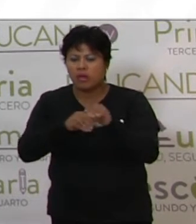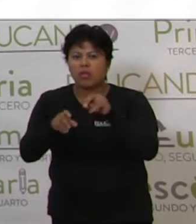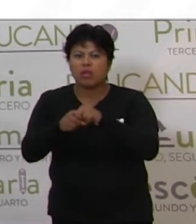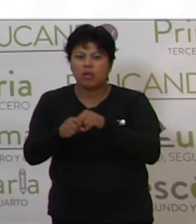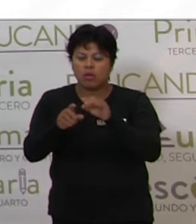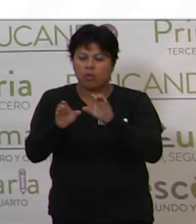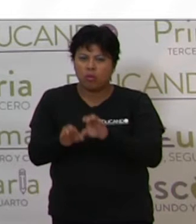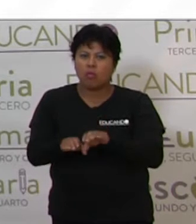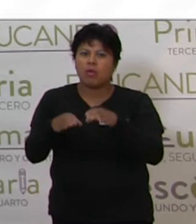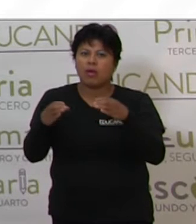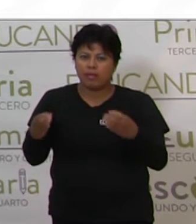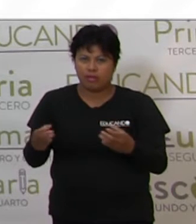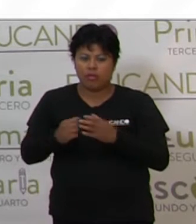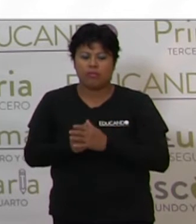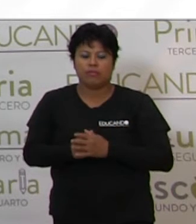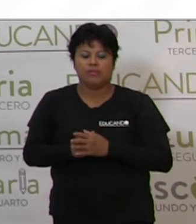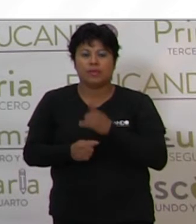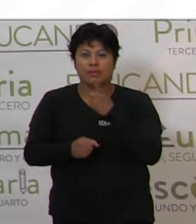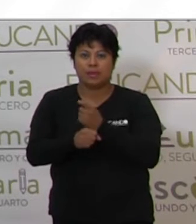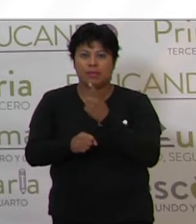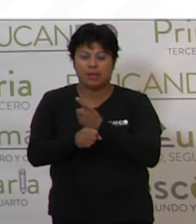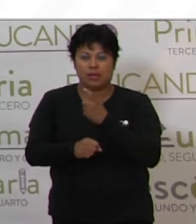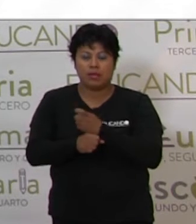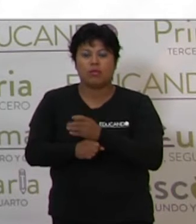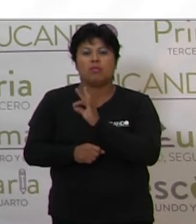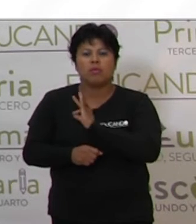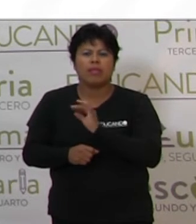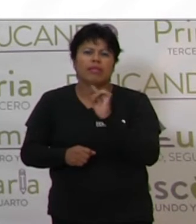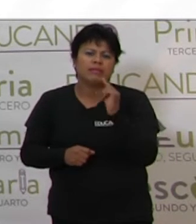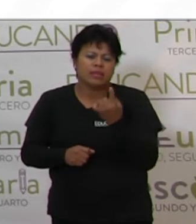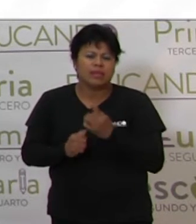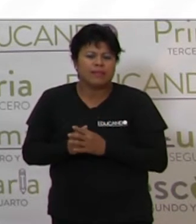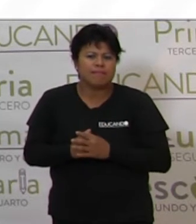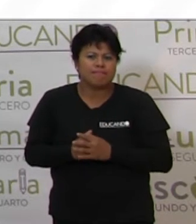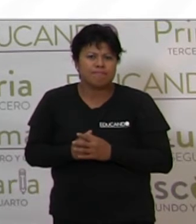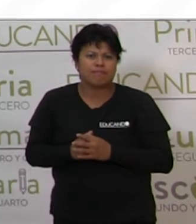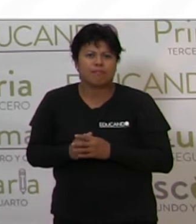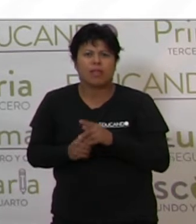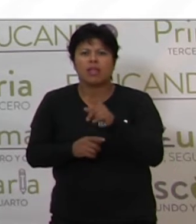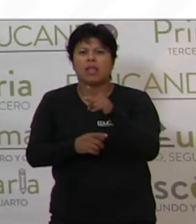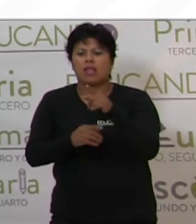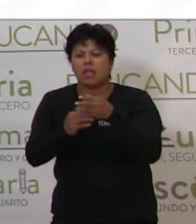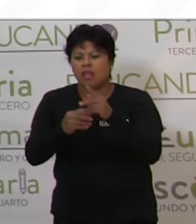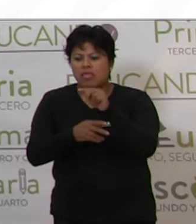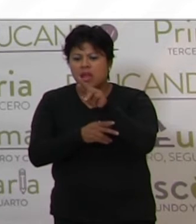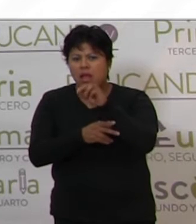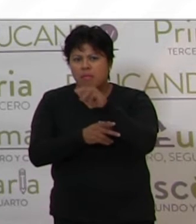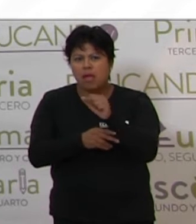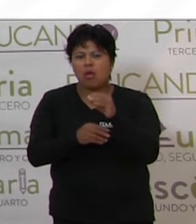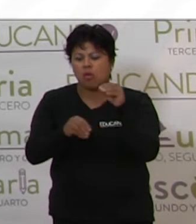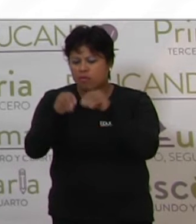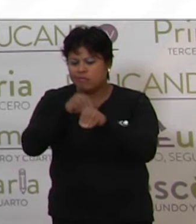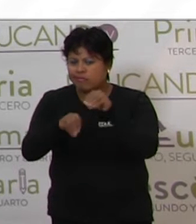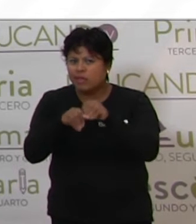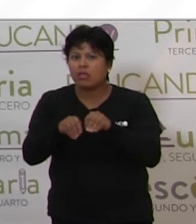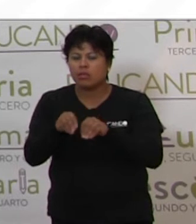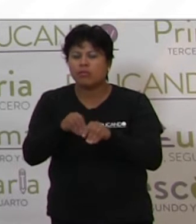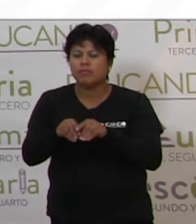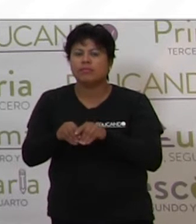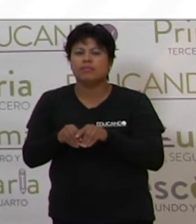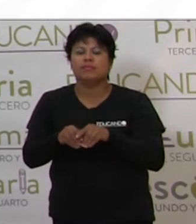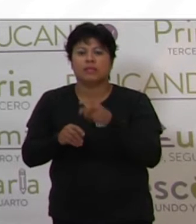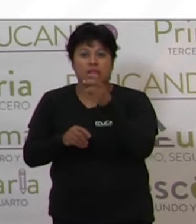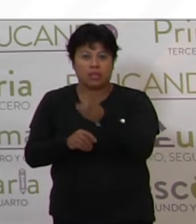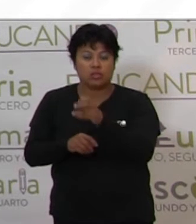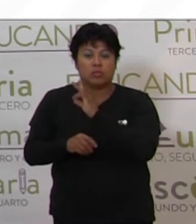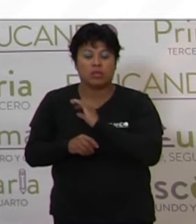cuento. El primero puede ser la trama o el argumento.